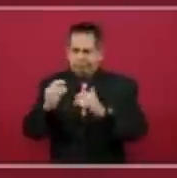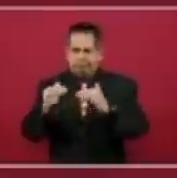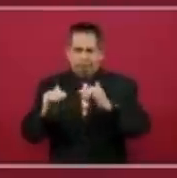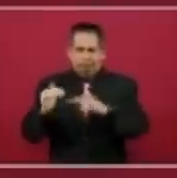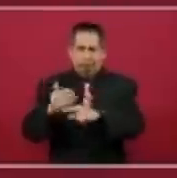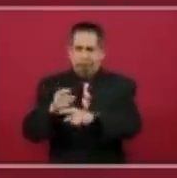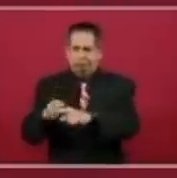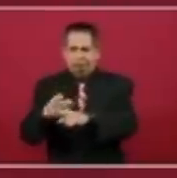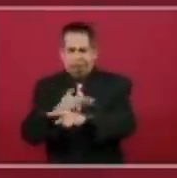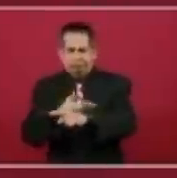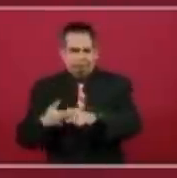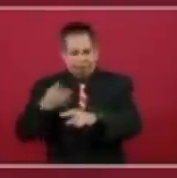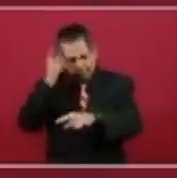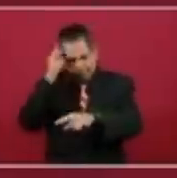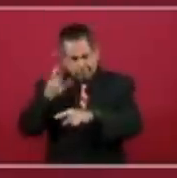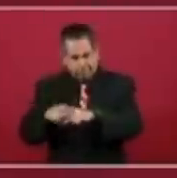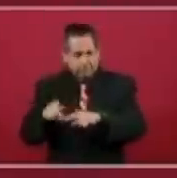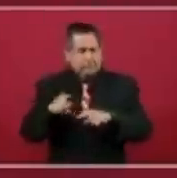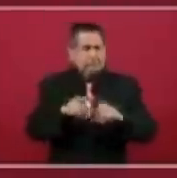decía la derecha, los conservadores?